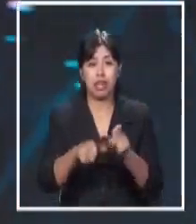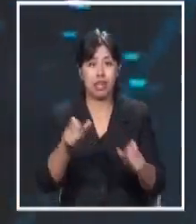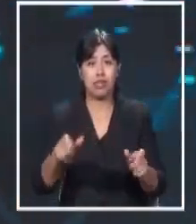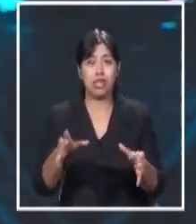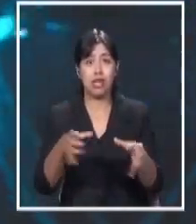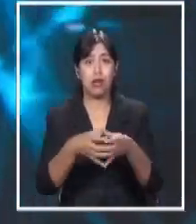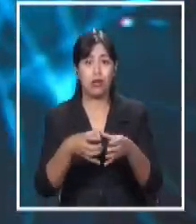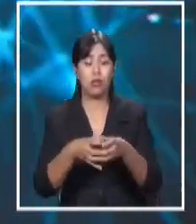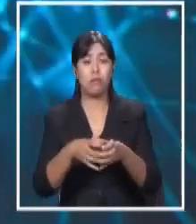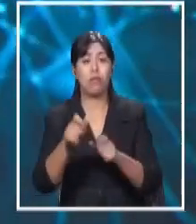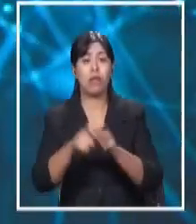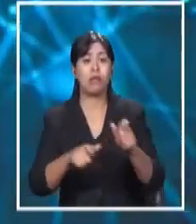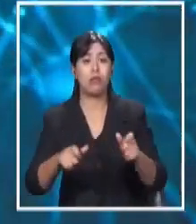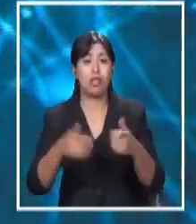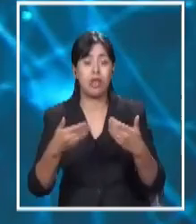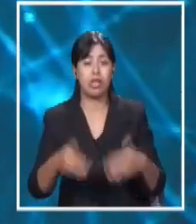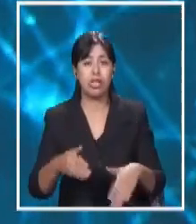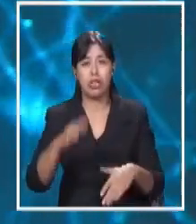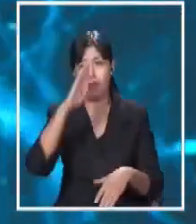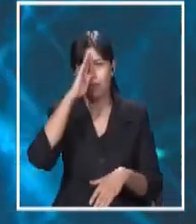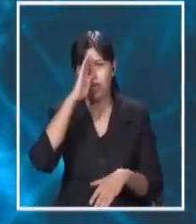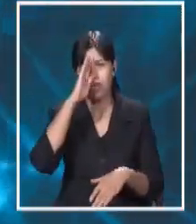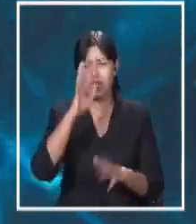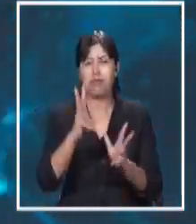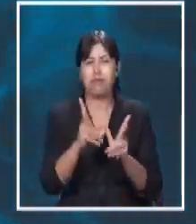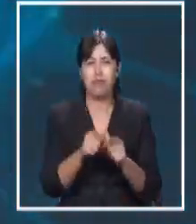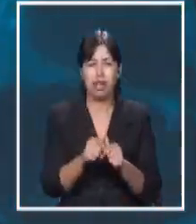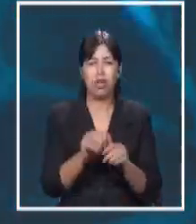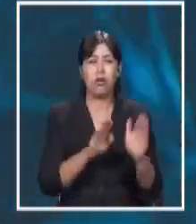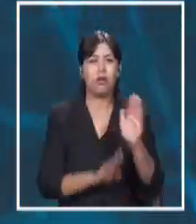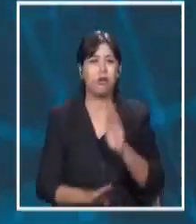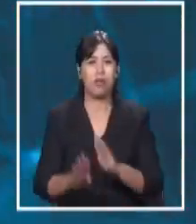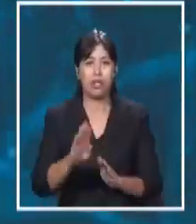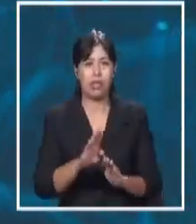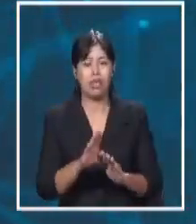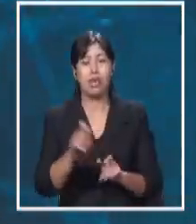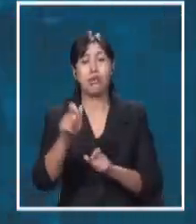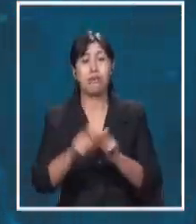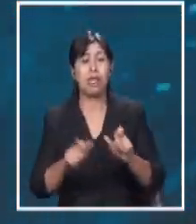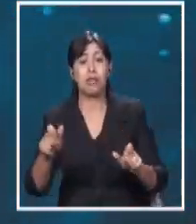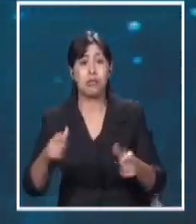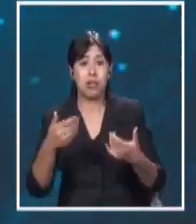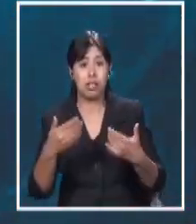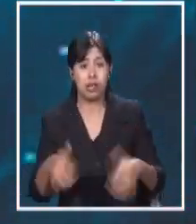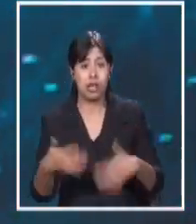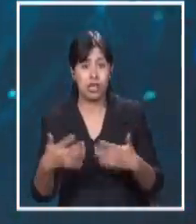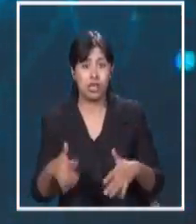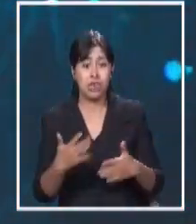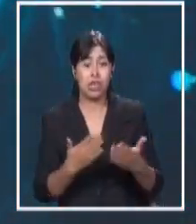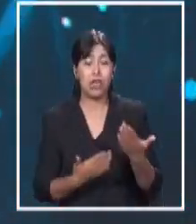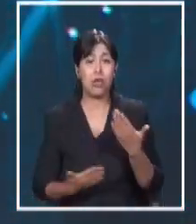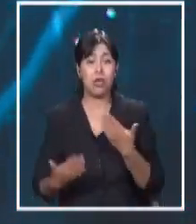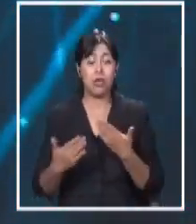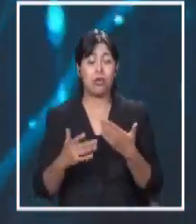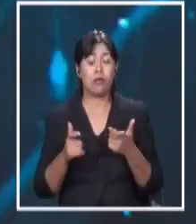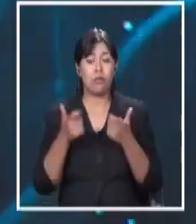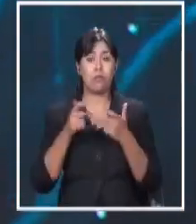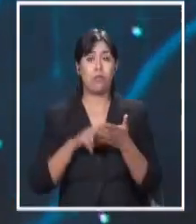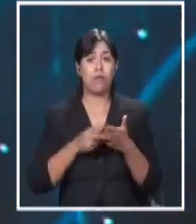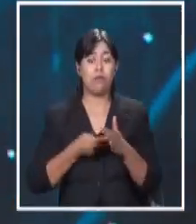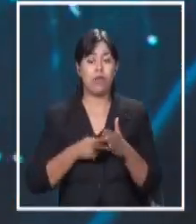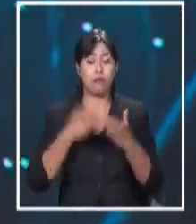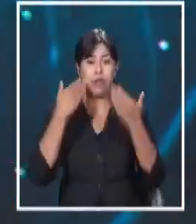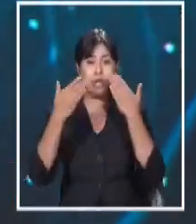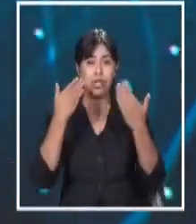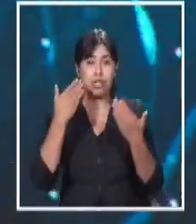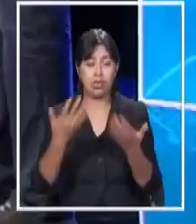personas que han tenido experiencias familiares, cuidadoras, y las mismas personas que tienen han tenido algún tipo de trastorno de salud mental,